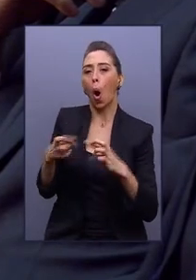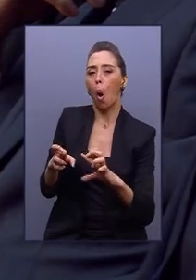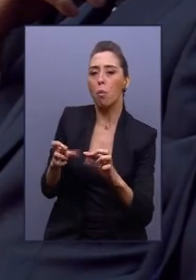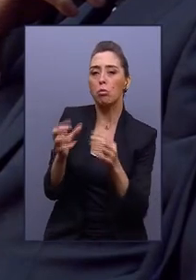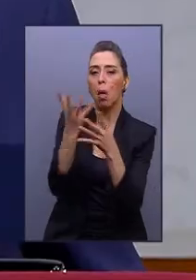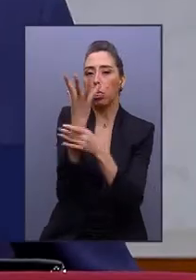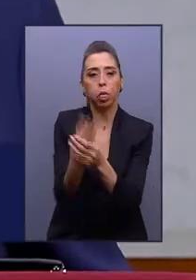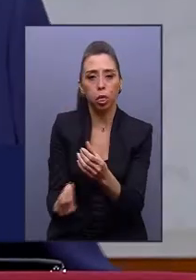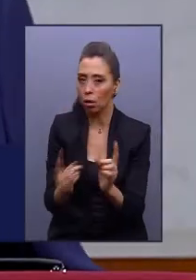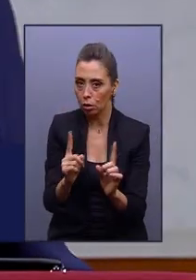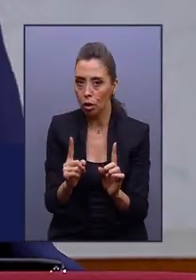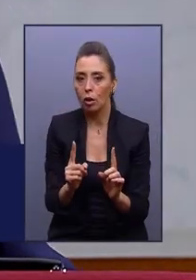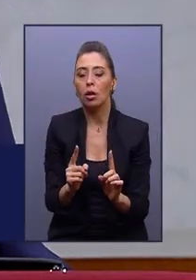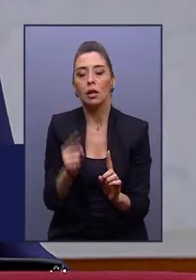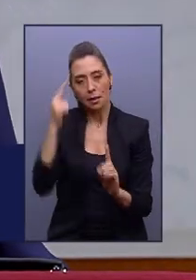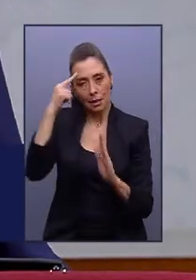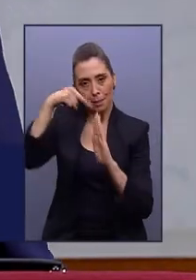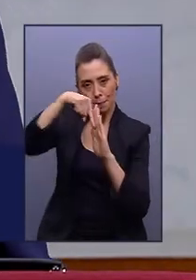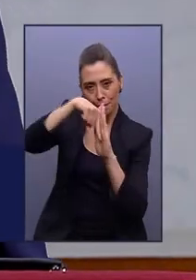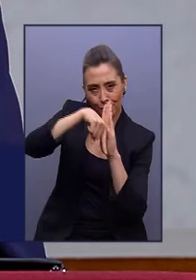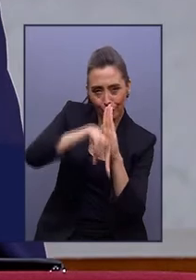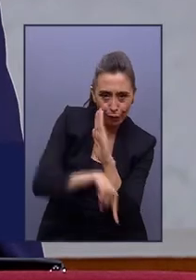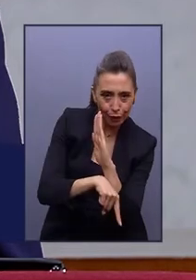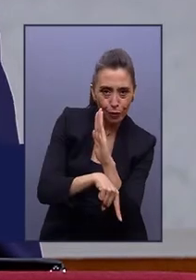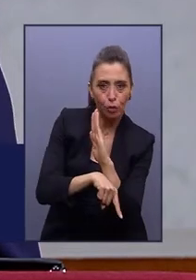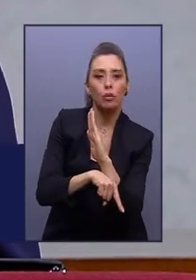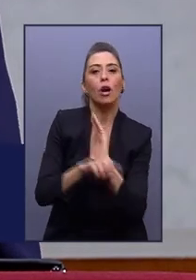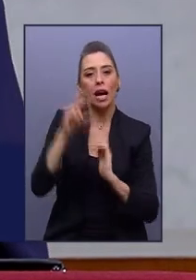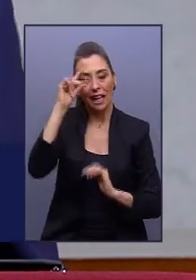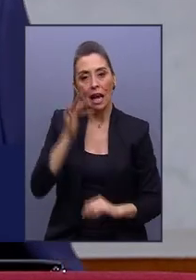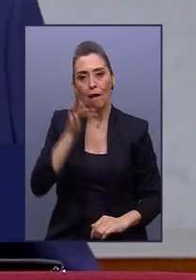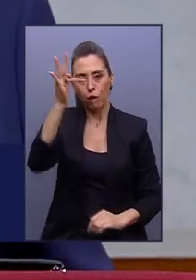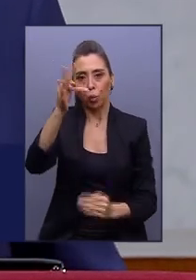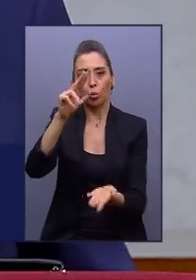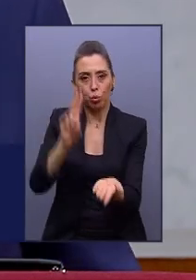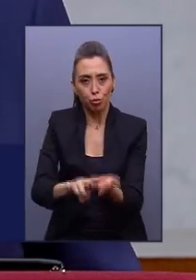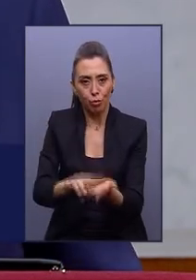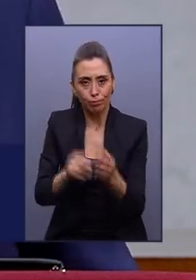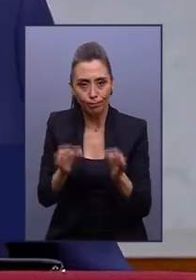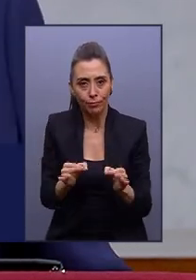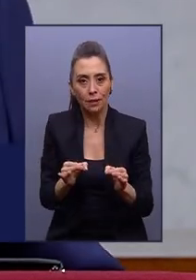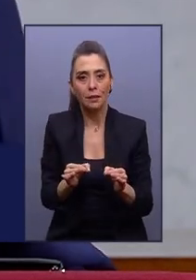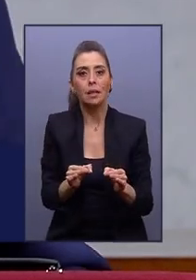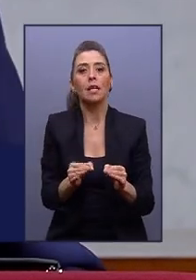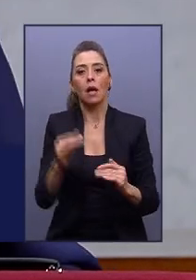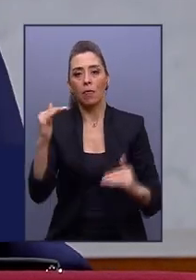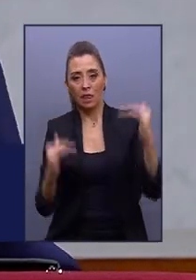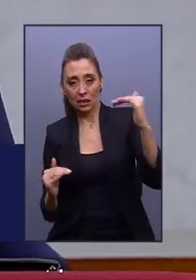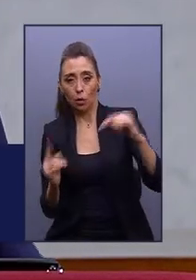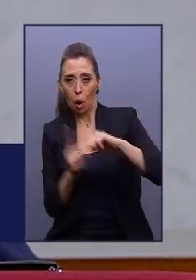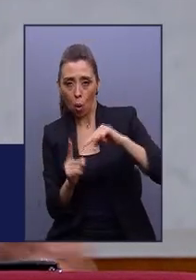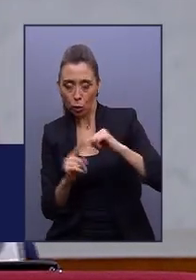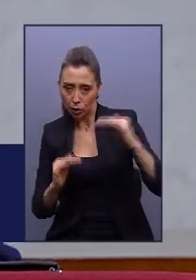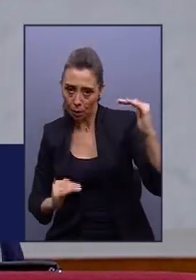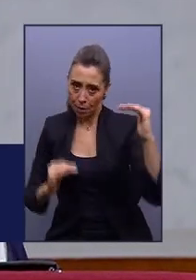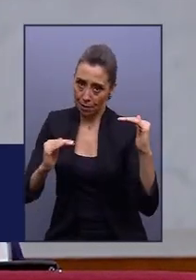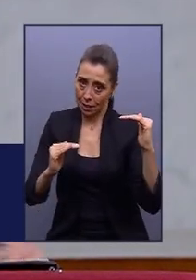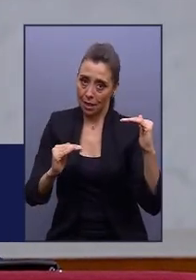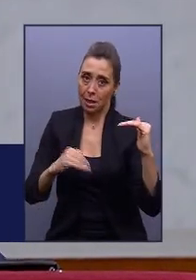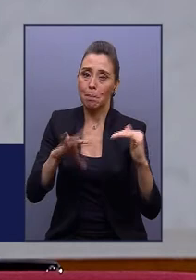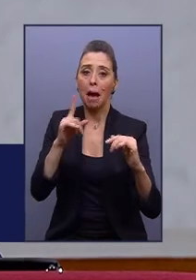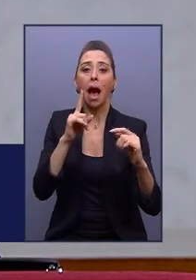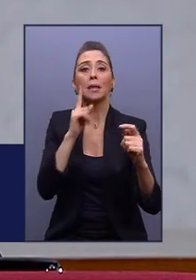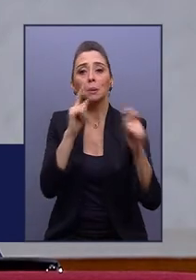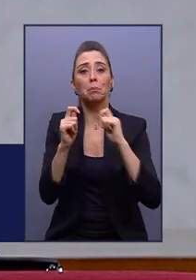duran. Estamos yendo a la raíz, estamos creando futuro cierto. Hemos combatido la desigualdad, la mayor amenaza a